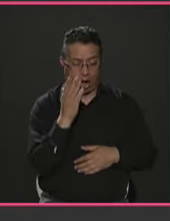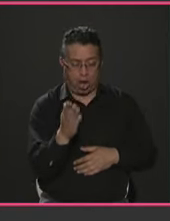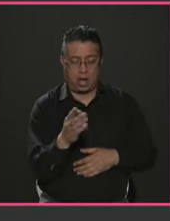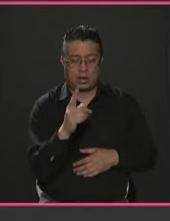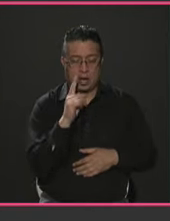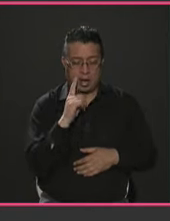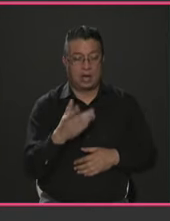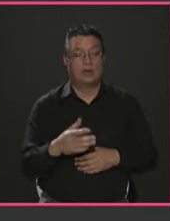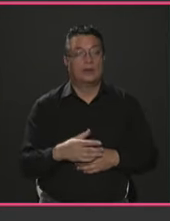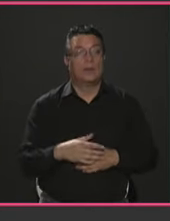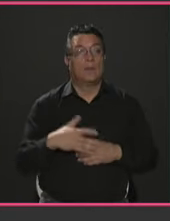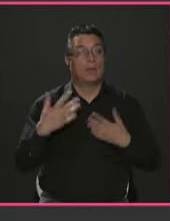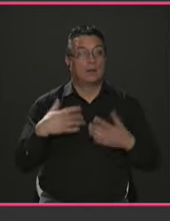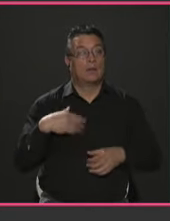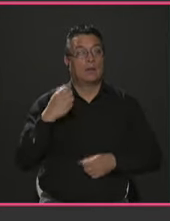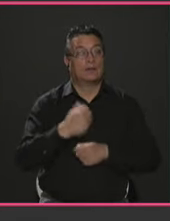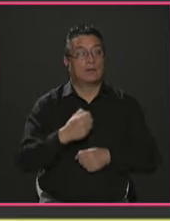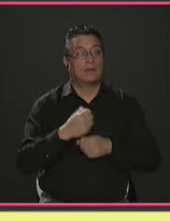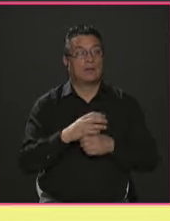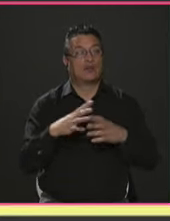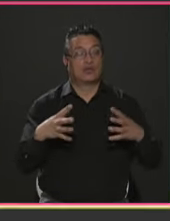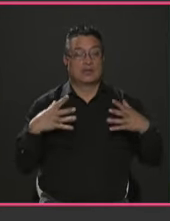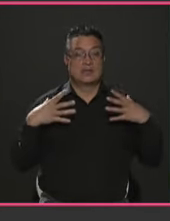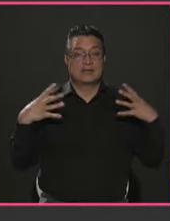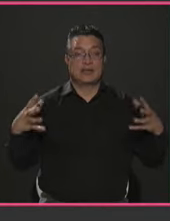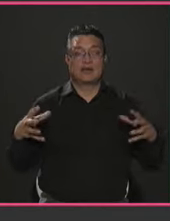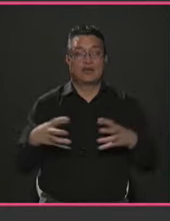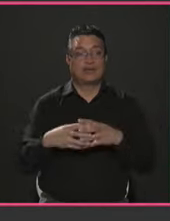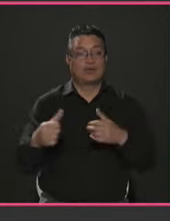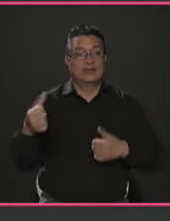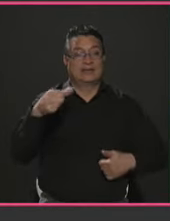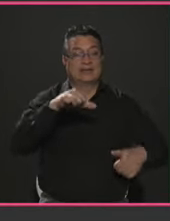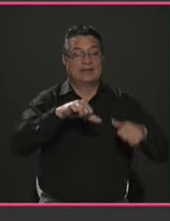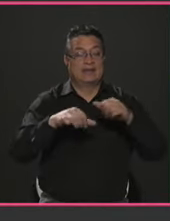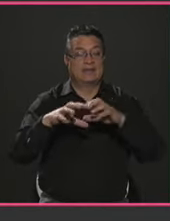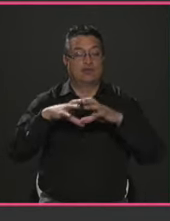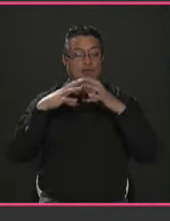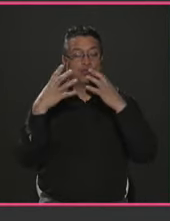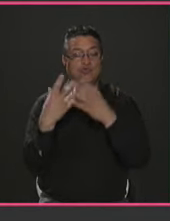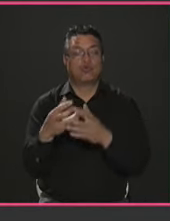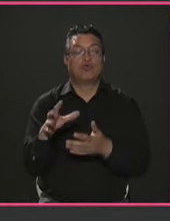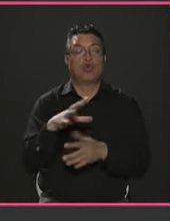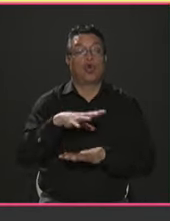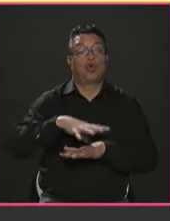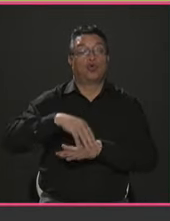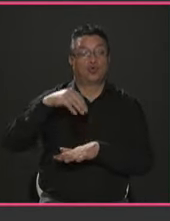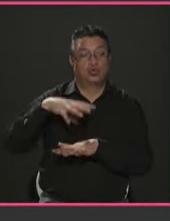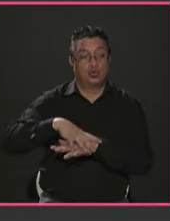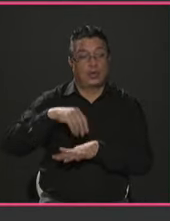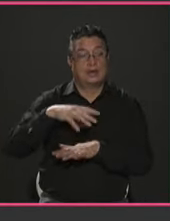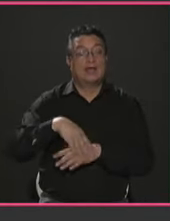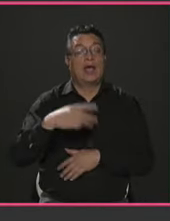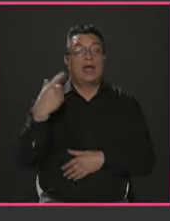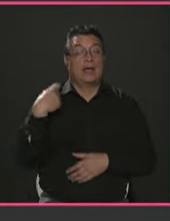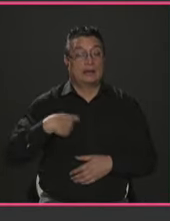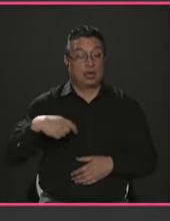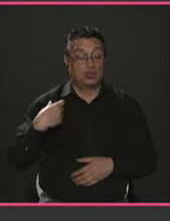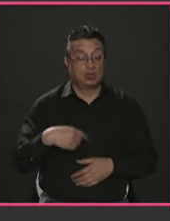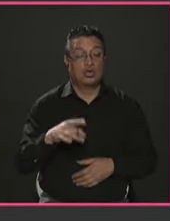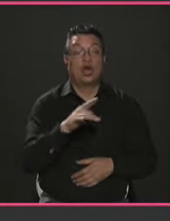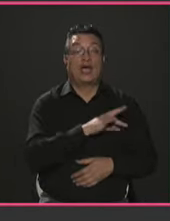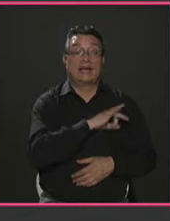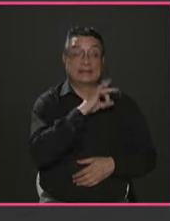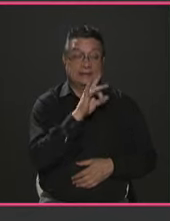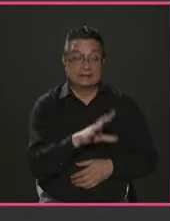existe hemos estado trabajando con un enorme grupo de científicos de todo el mundo desde Suecia a Estados Unidos acá chile